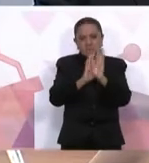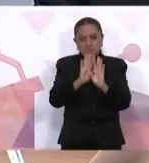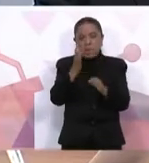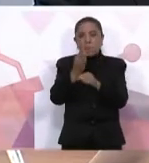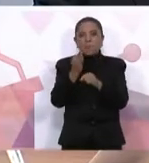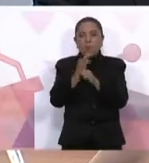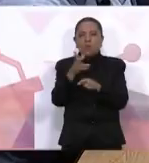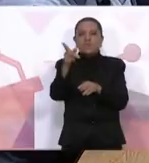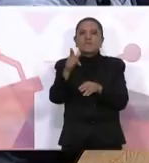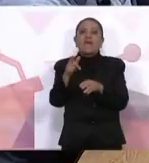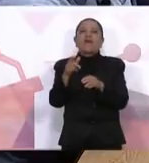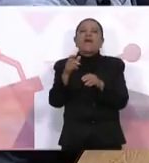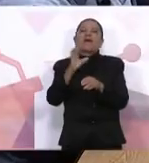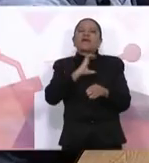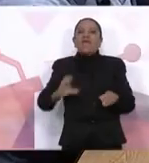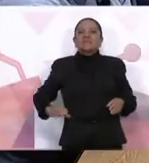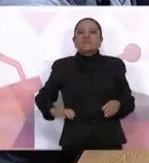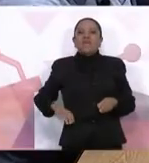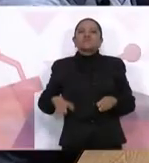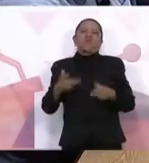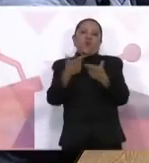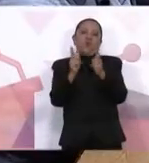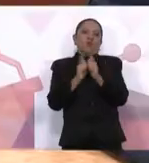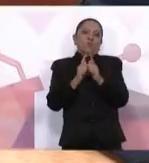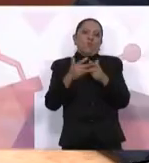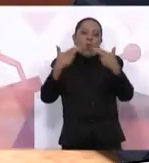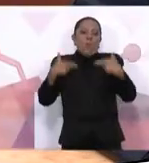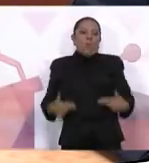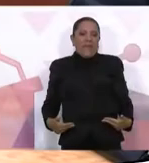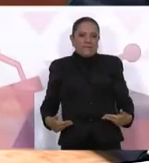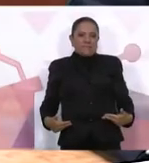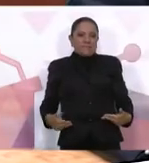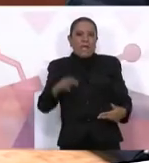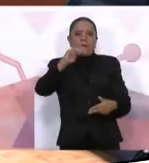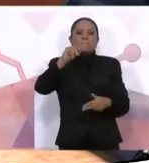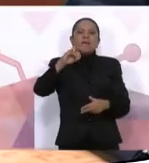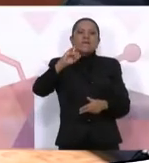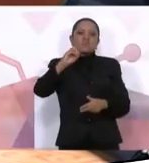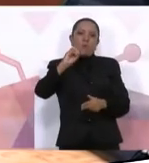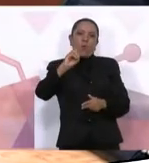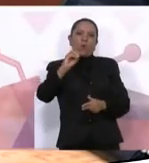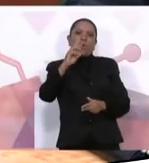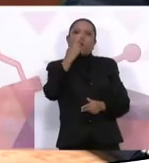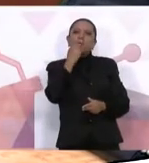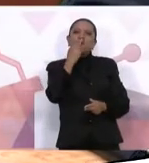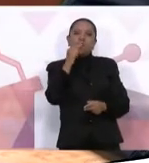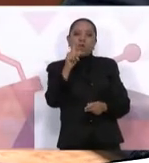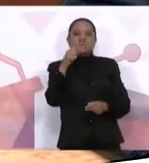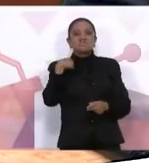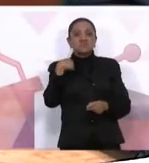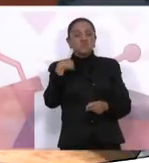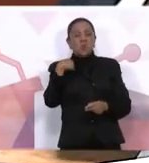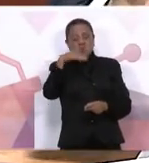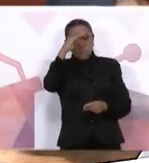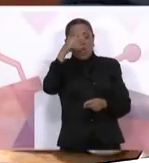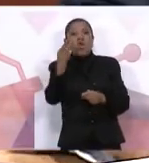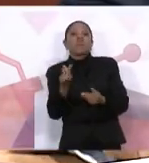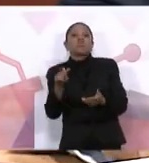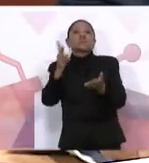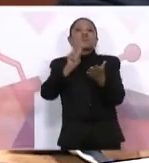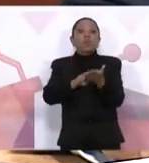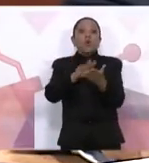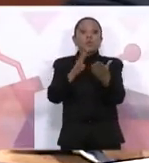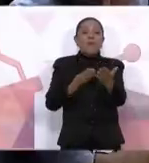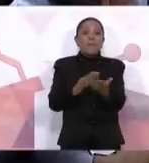adelante yo voy a aumentar la beca-salario vamos a hacer el doble con recursos